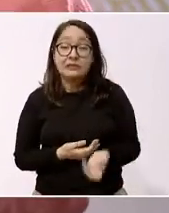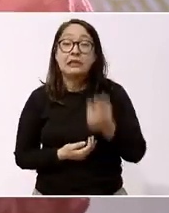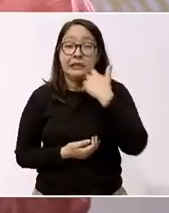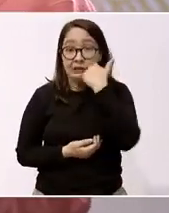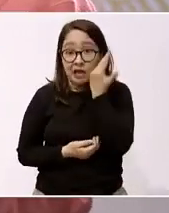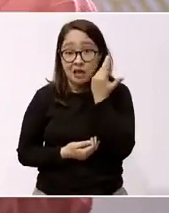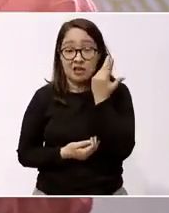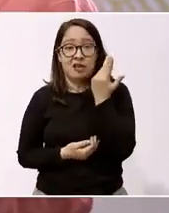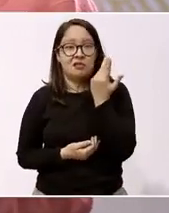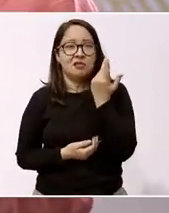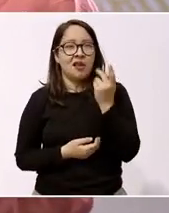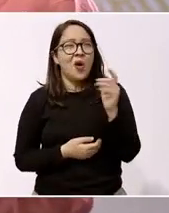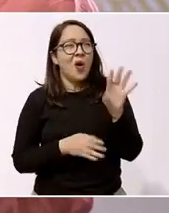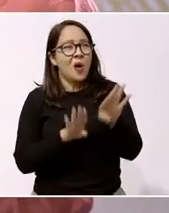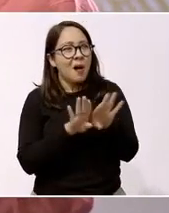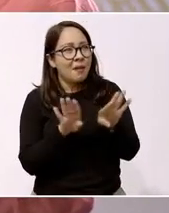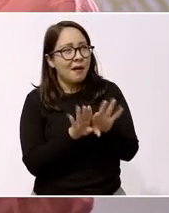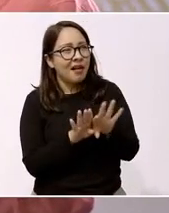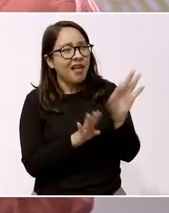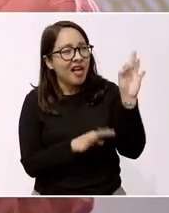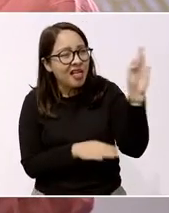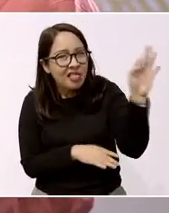corrompernos a todos,